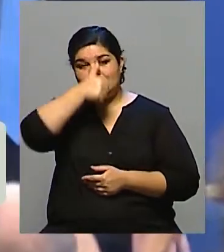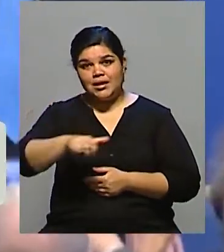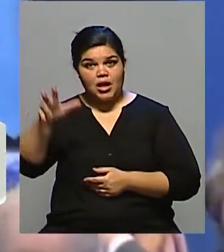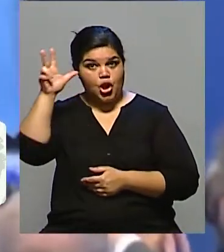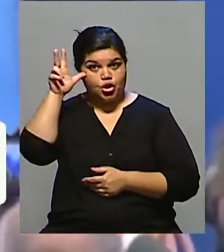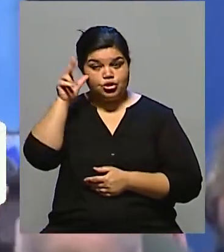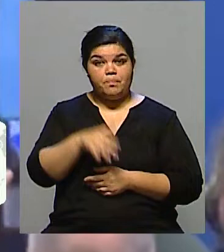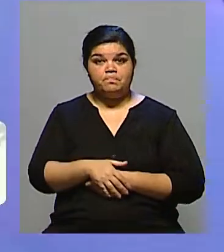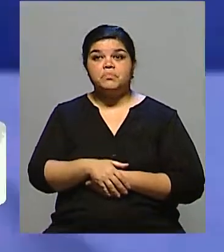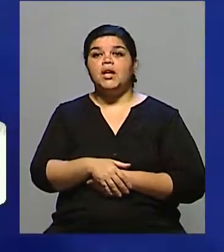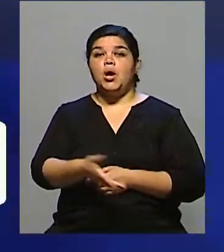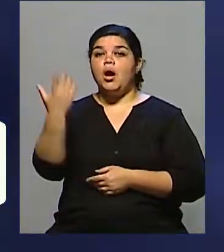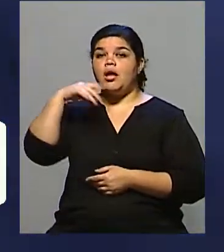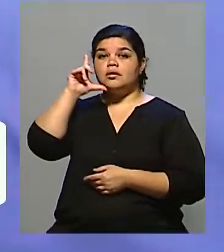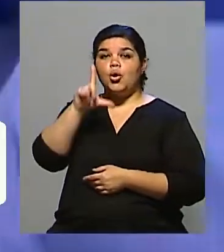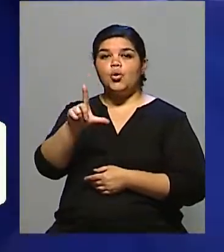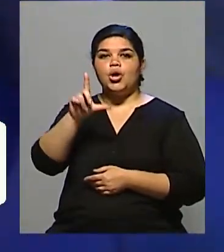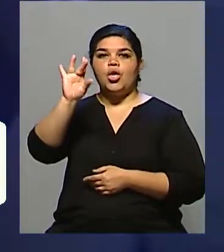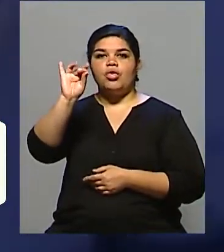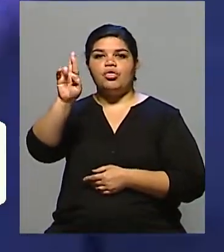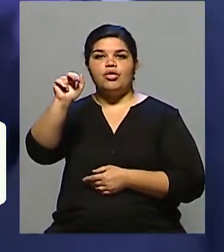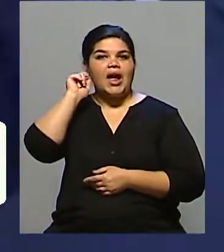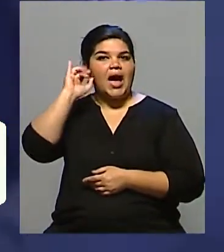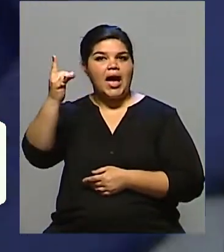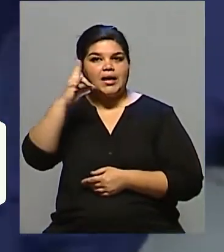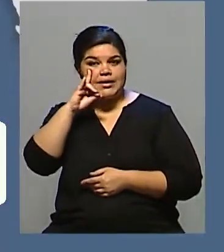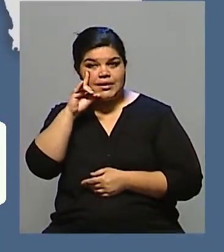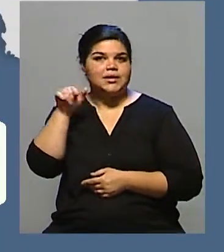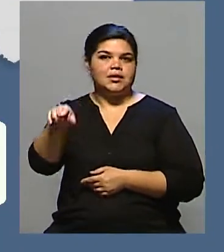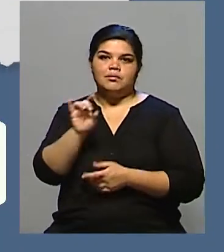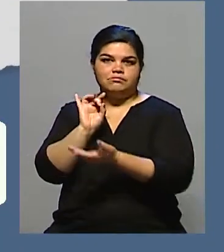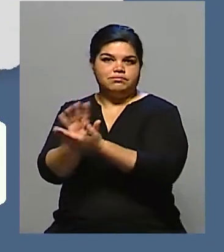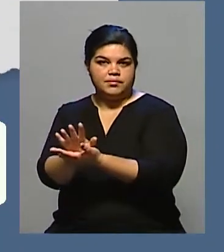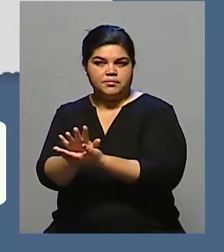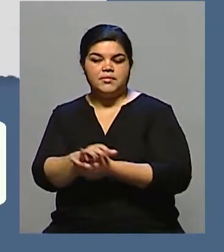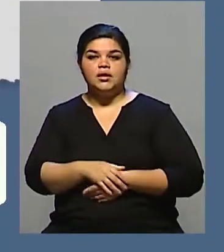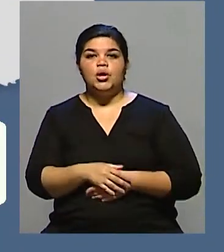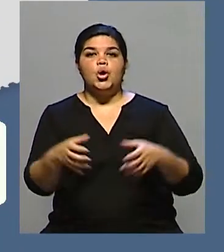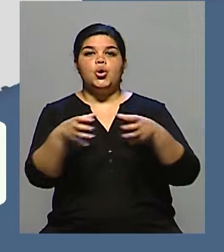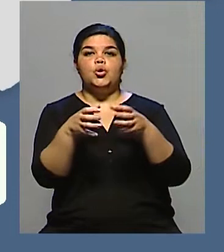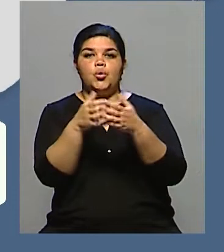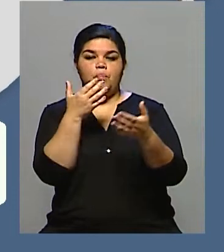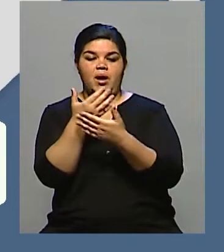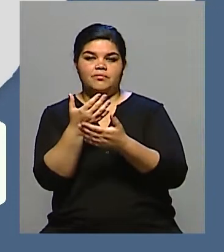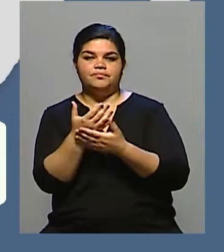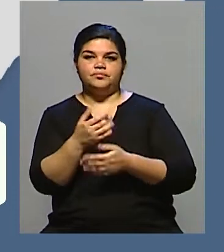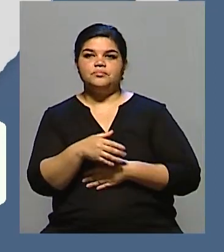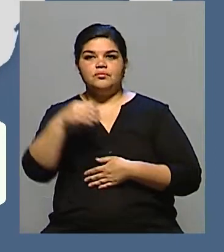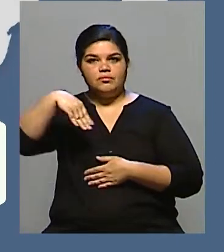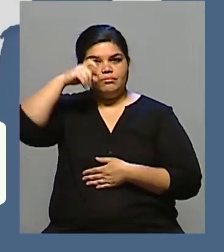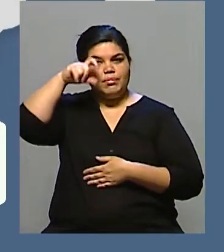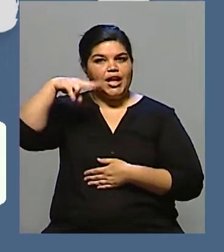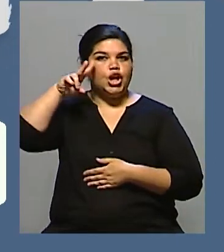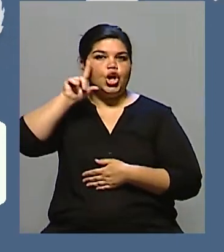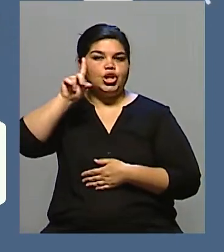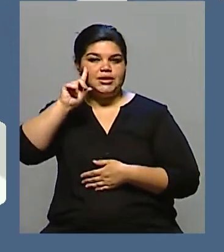de Mario Draghi en julio. La coalición de las derechas, formadas por los partidos ultra de Hermanos de Italia, de Giorgia Meloni, la